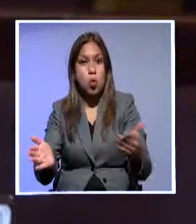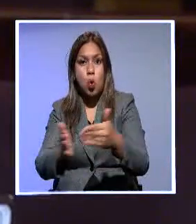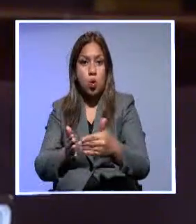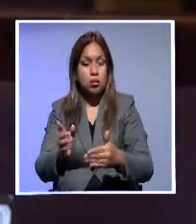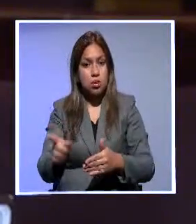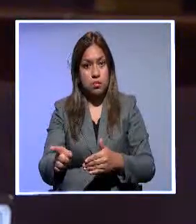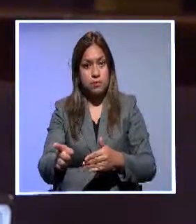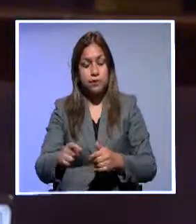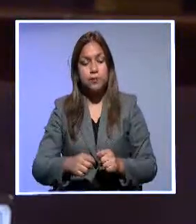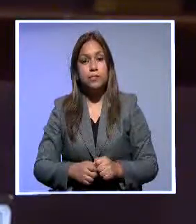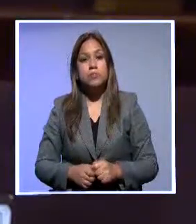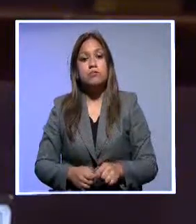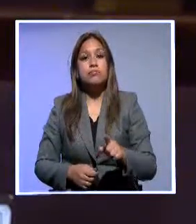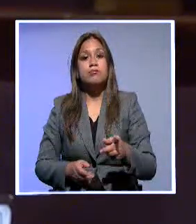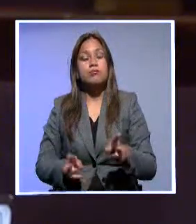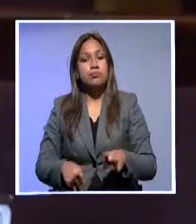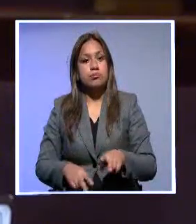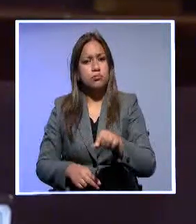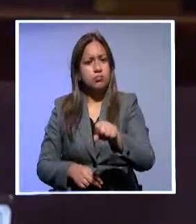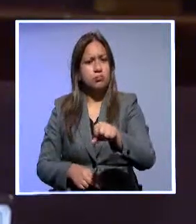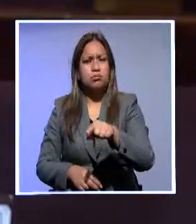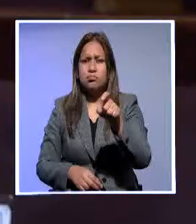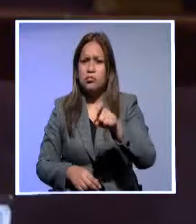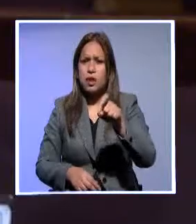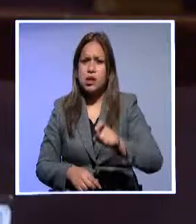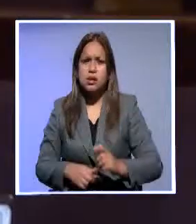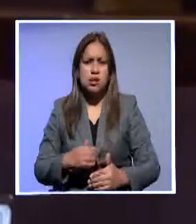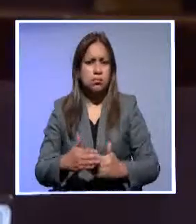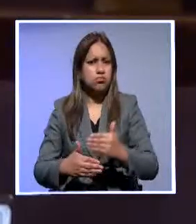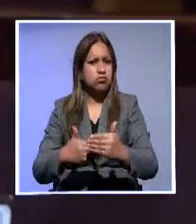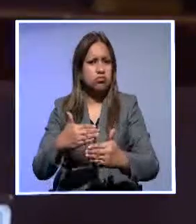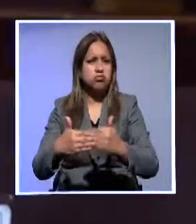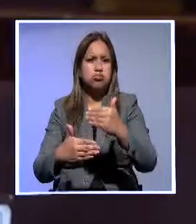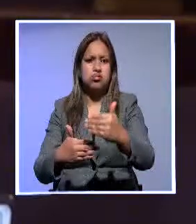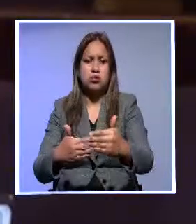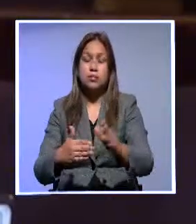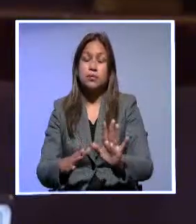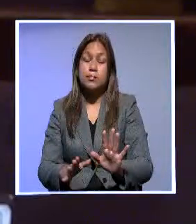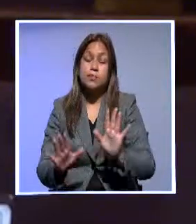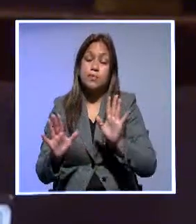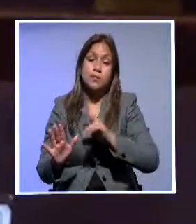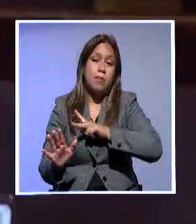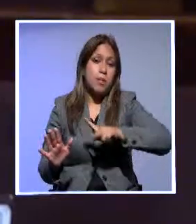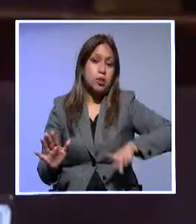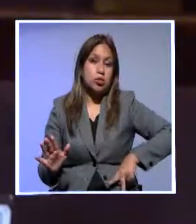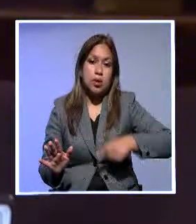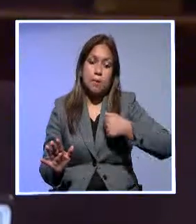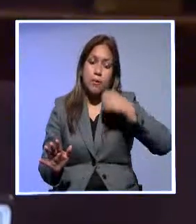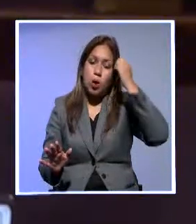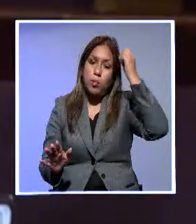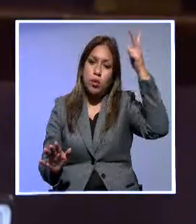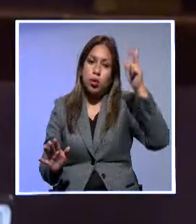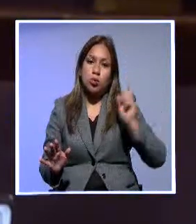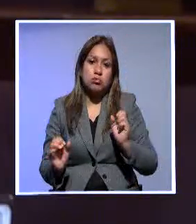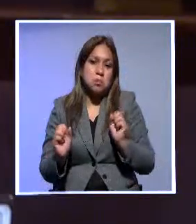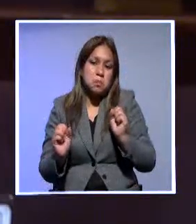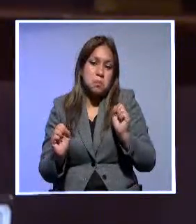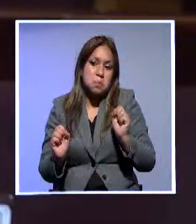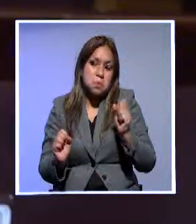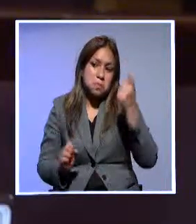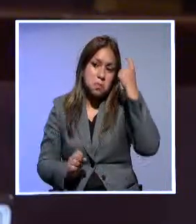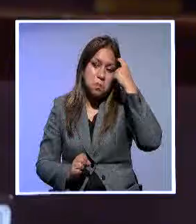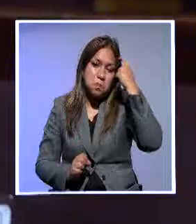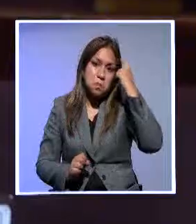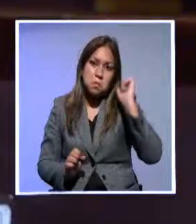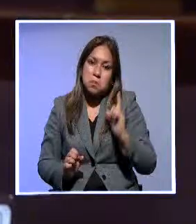que deberíamos iniciar ese proceso pero claro eso es una consideración personal que la mantengo